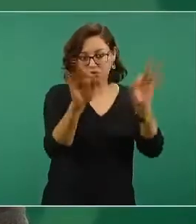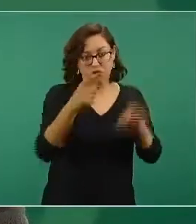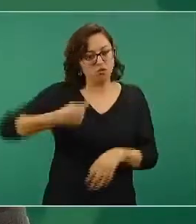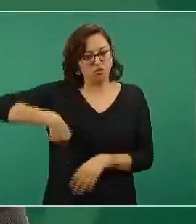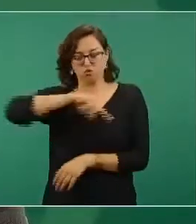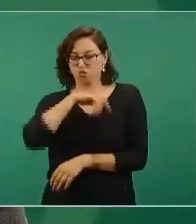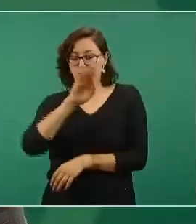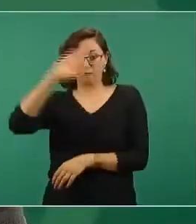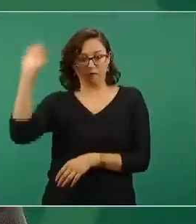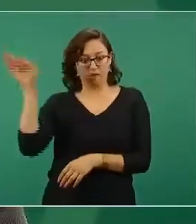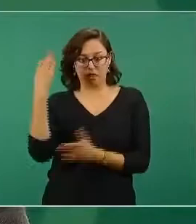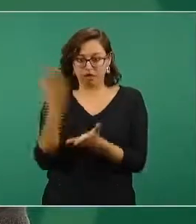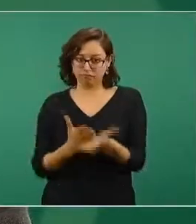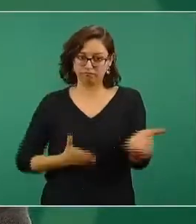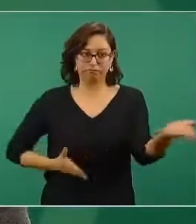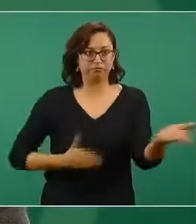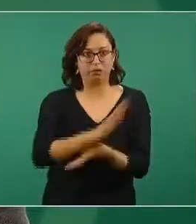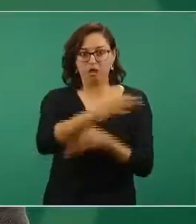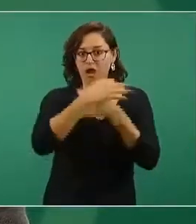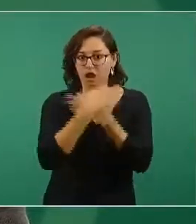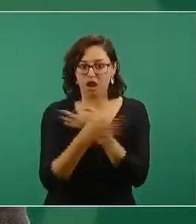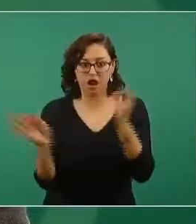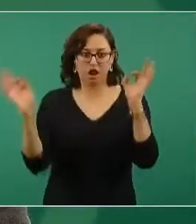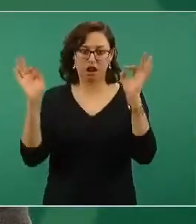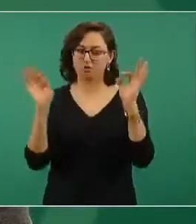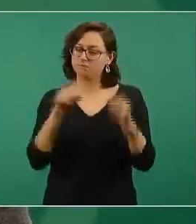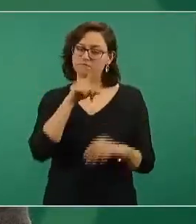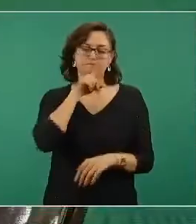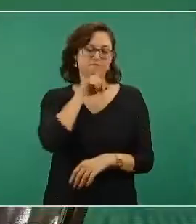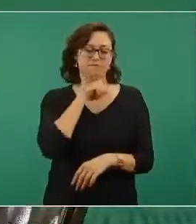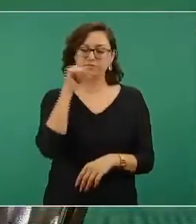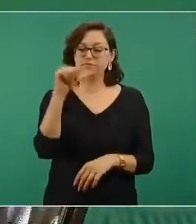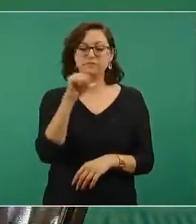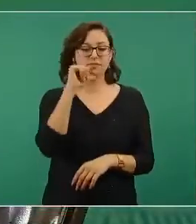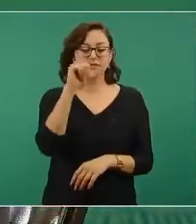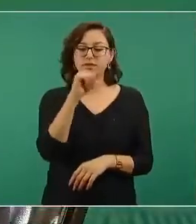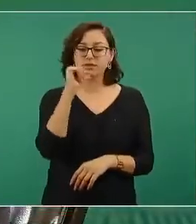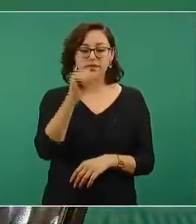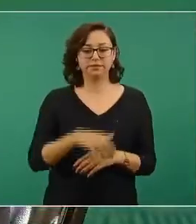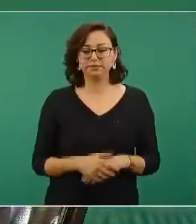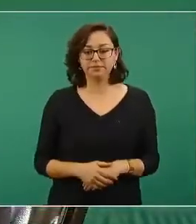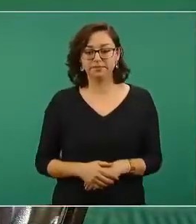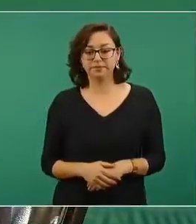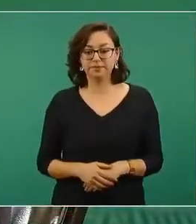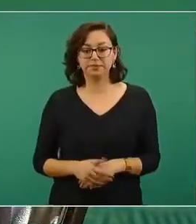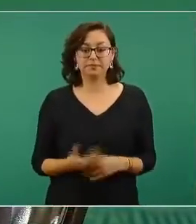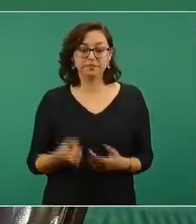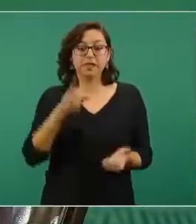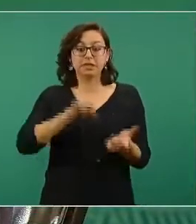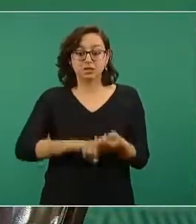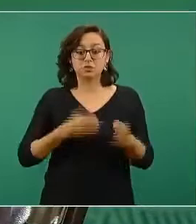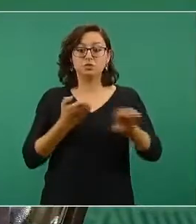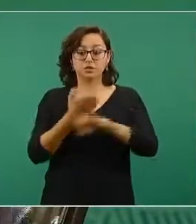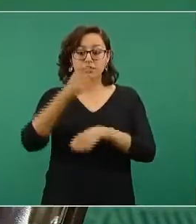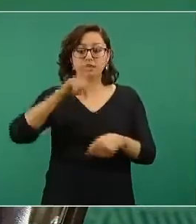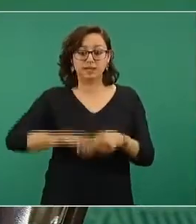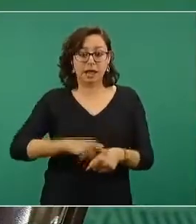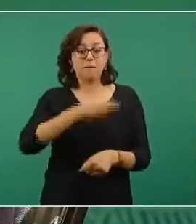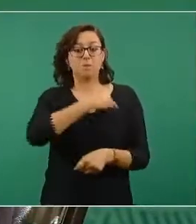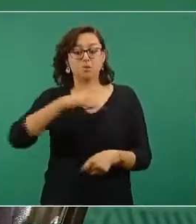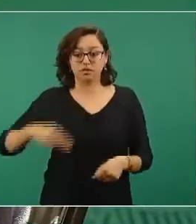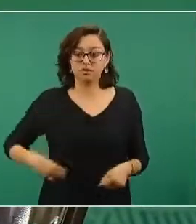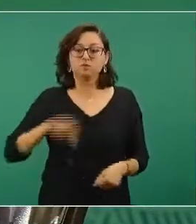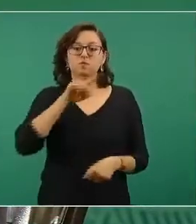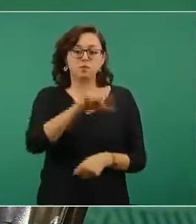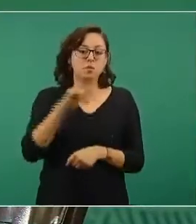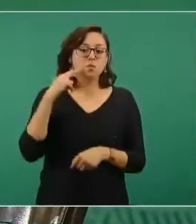debemos dar un adelanto en estas vespertinas. La convocatoria es local y eso va a